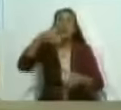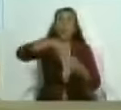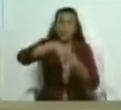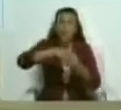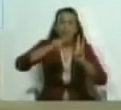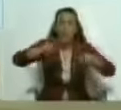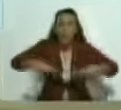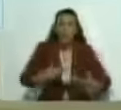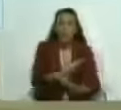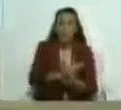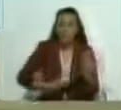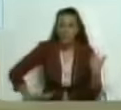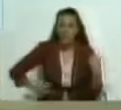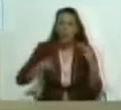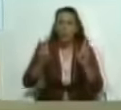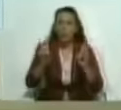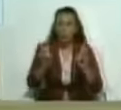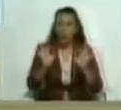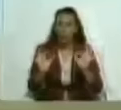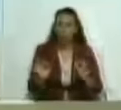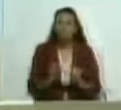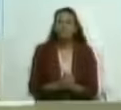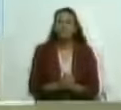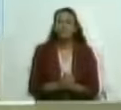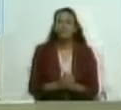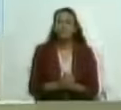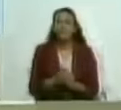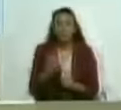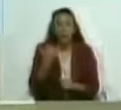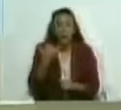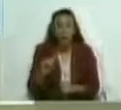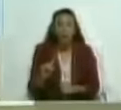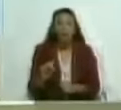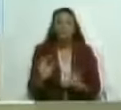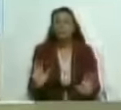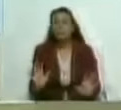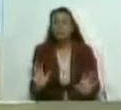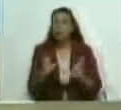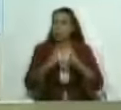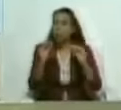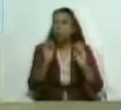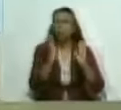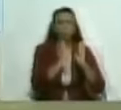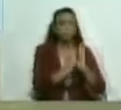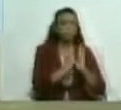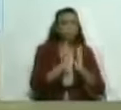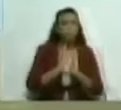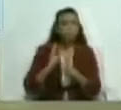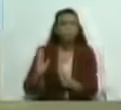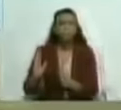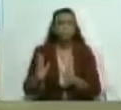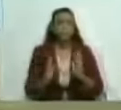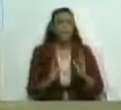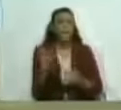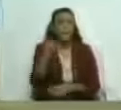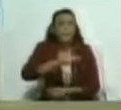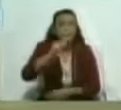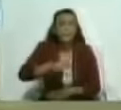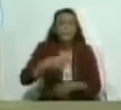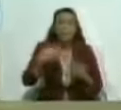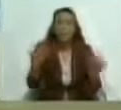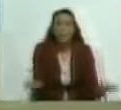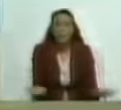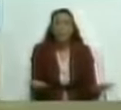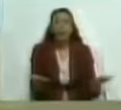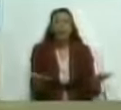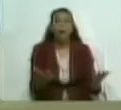elecciones presidencial y tendremos pues todo lo necesario por